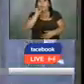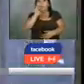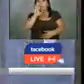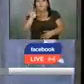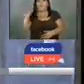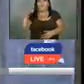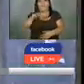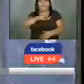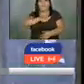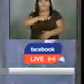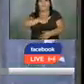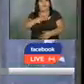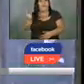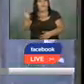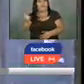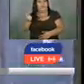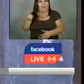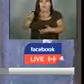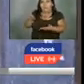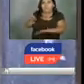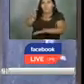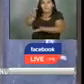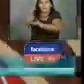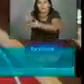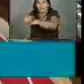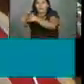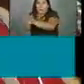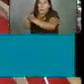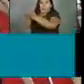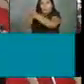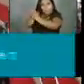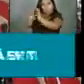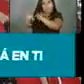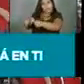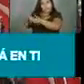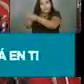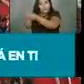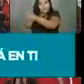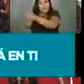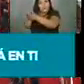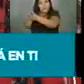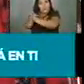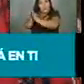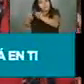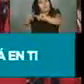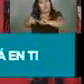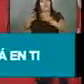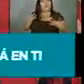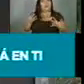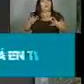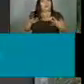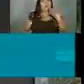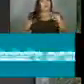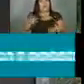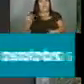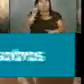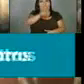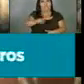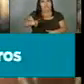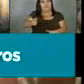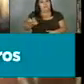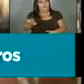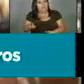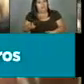correspondientes aún no han llegado a la asamblea legislativa a presentar esta nueva solicitud, pero se espera que lo hagan en las próximas